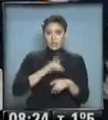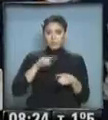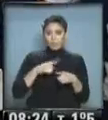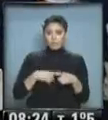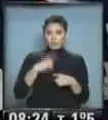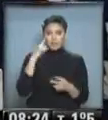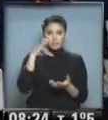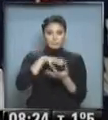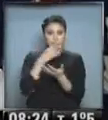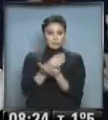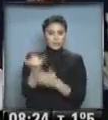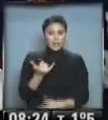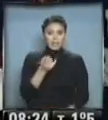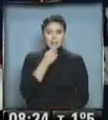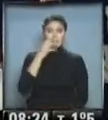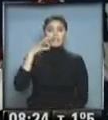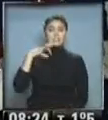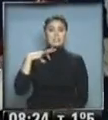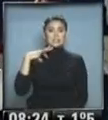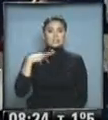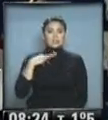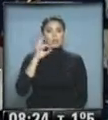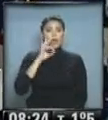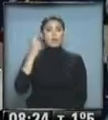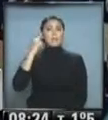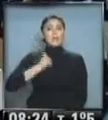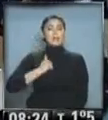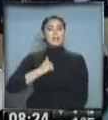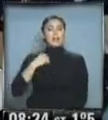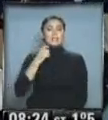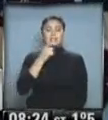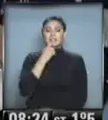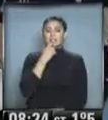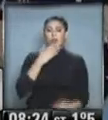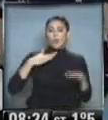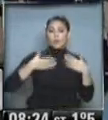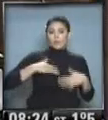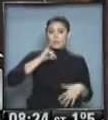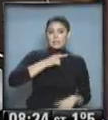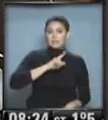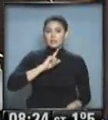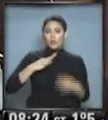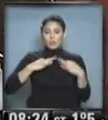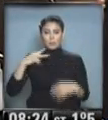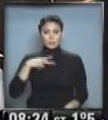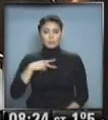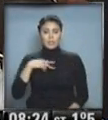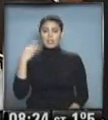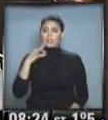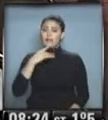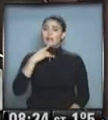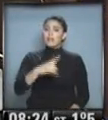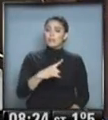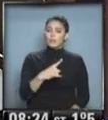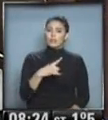políticas e institucionales, seamos civiles o militares, tengamos o no tengamos uniforme, tenemos que dar cuenta de nuestros actos presentes